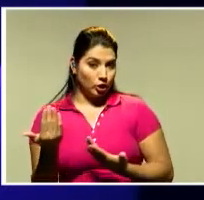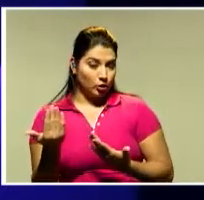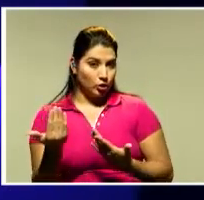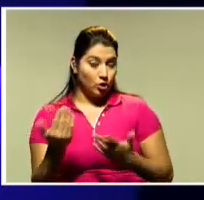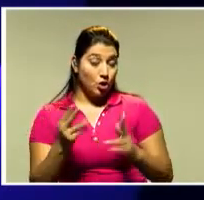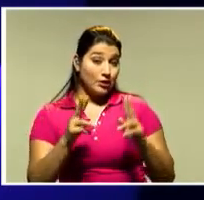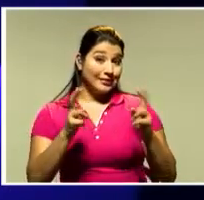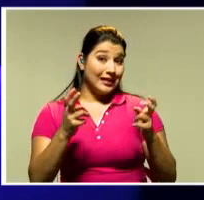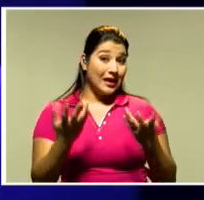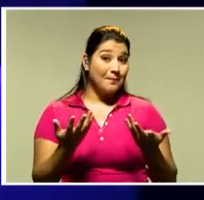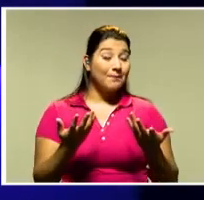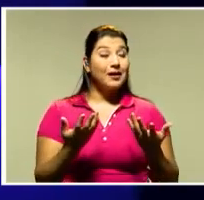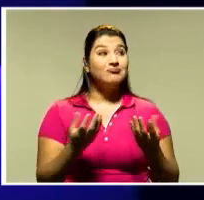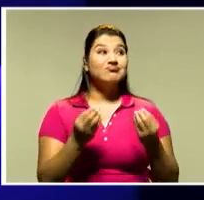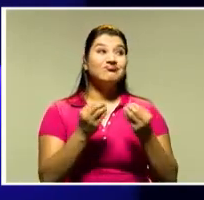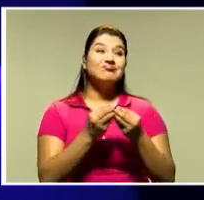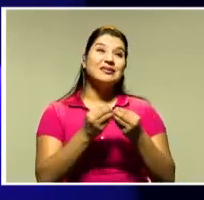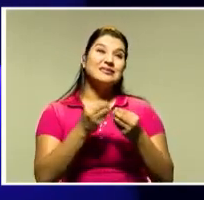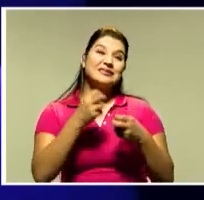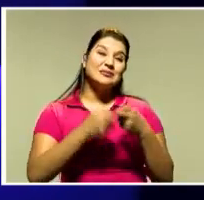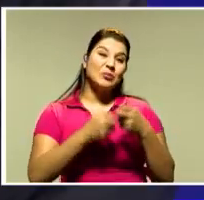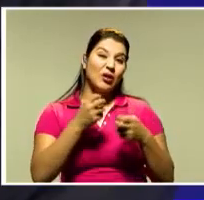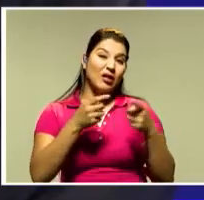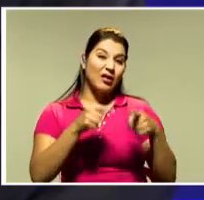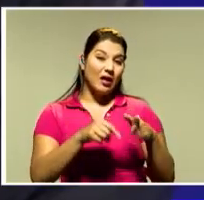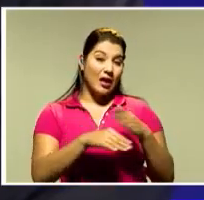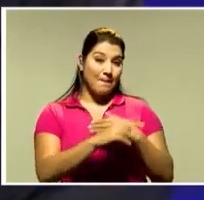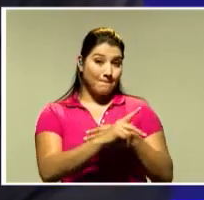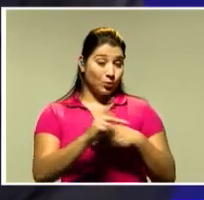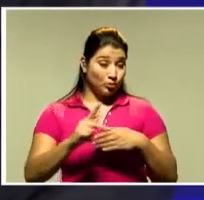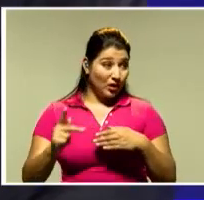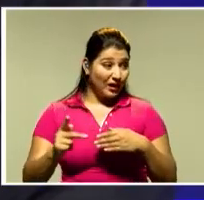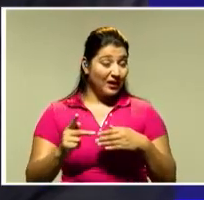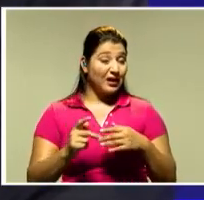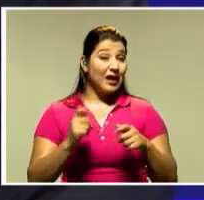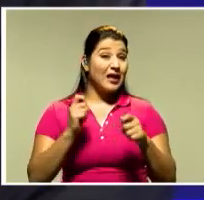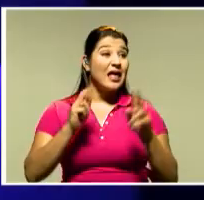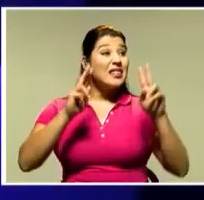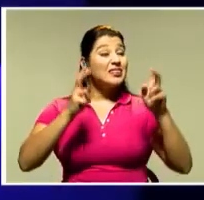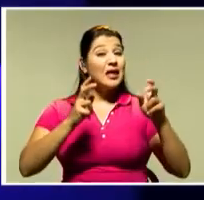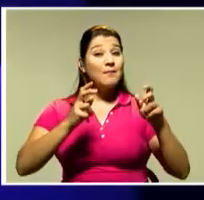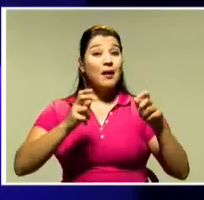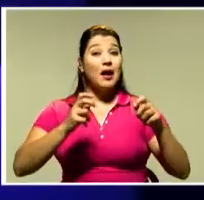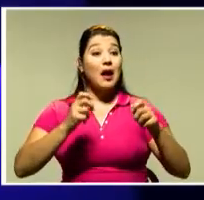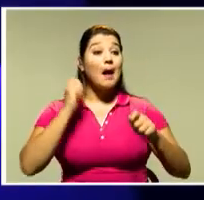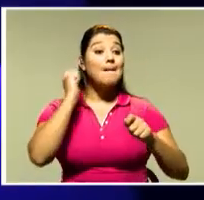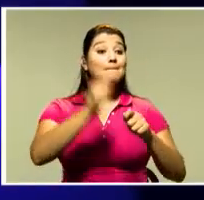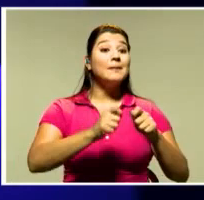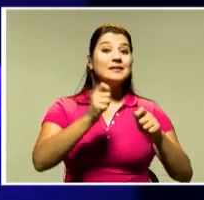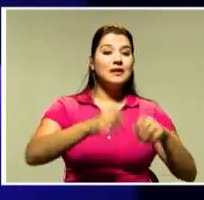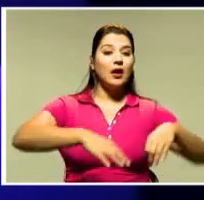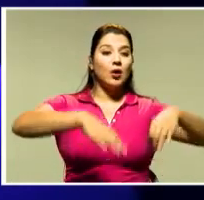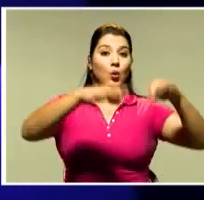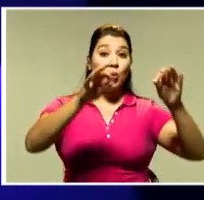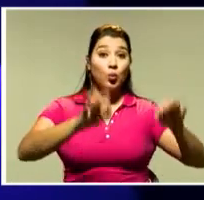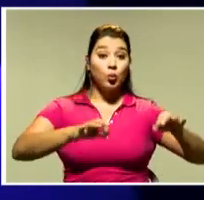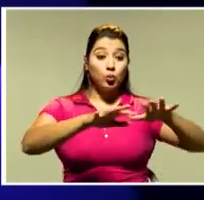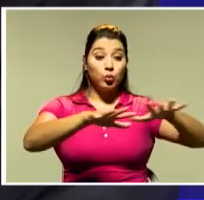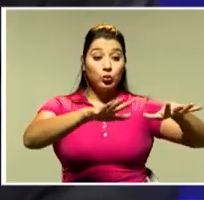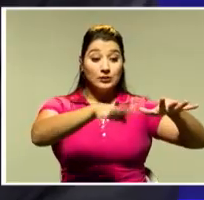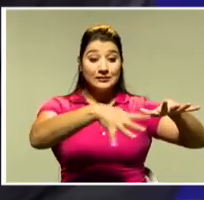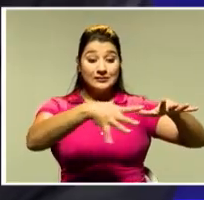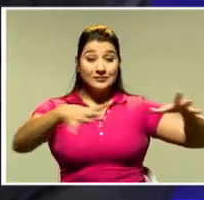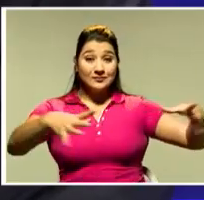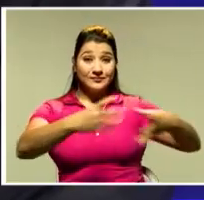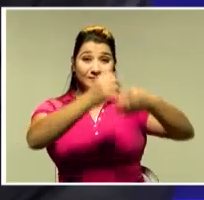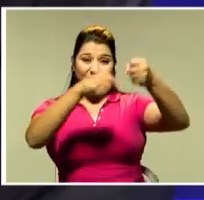otro de los ejes recurrentes, sí, del tema de la pesca de arrastre. Sí. Es una cultura que está ahí. Bueno, primero,